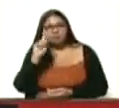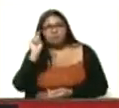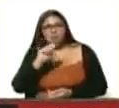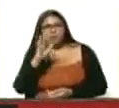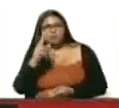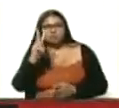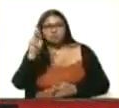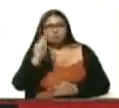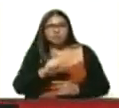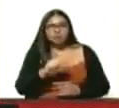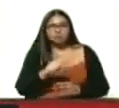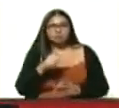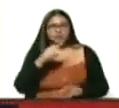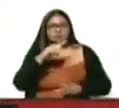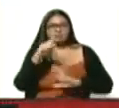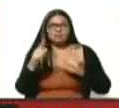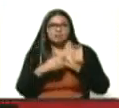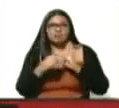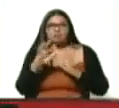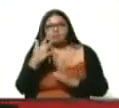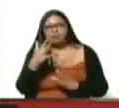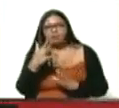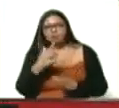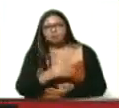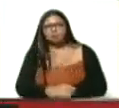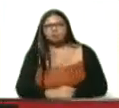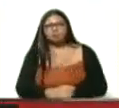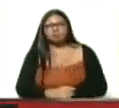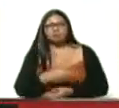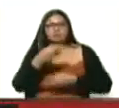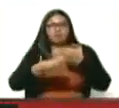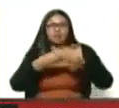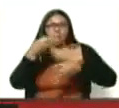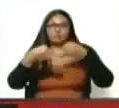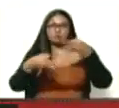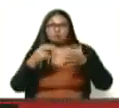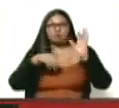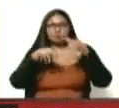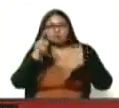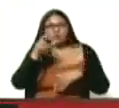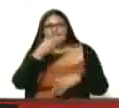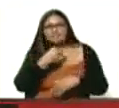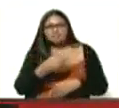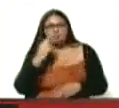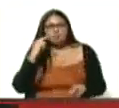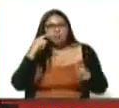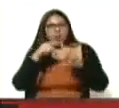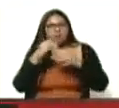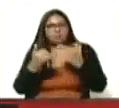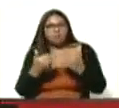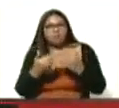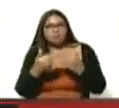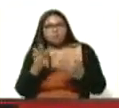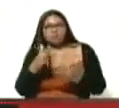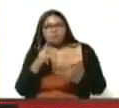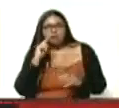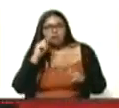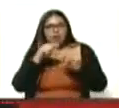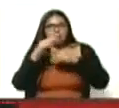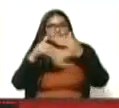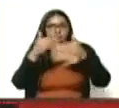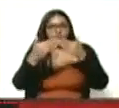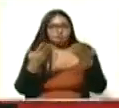2 meses para que se lleve a cabo lo que tiene que ver este juicio el 12 de diciembre. ¿Cuáles son las acciones que ustedes van a seguir emprendiendo de aquí en lo